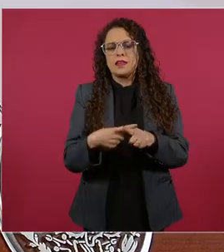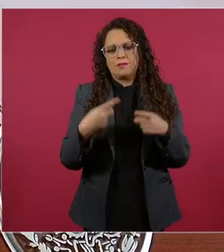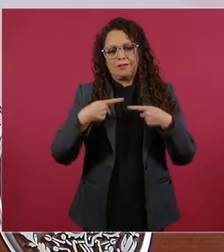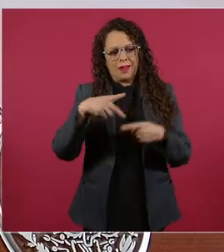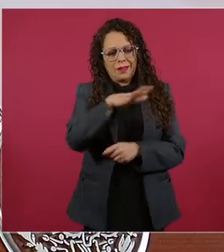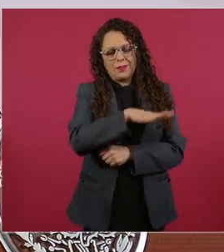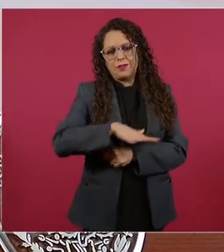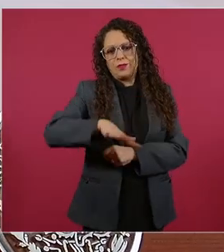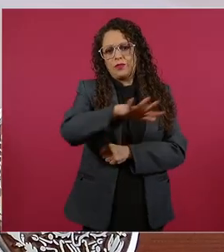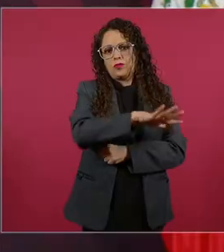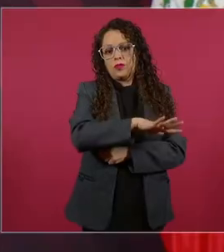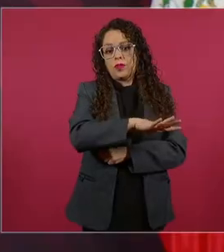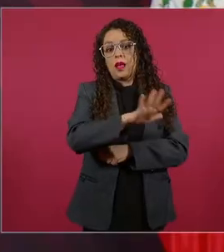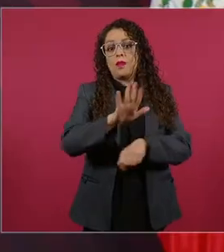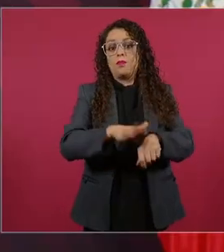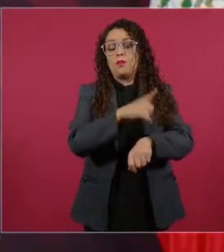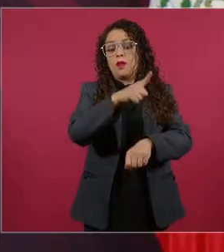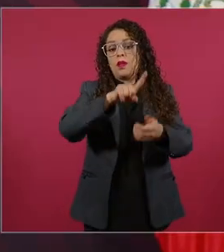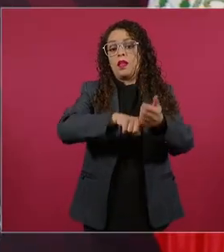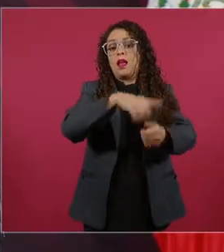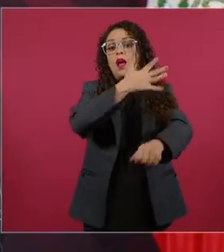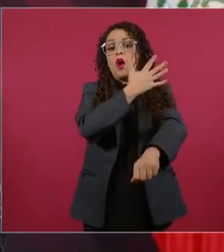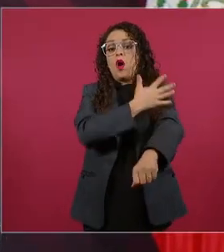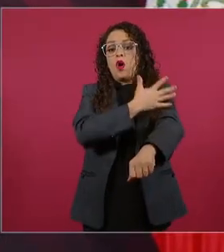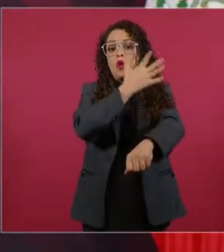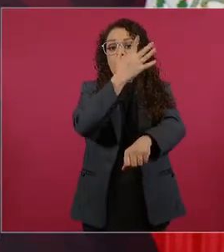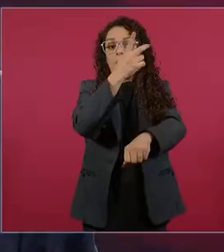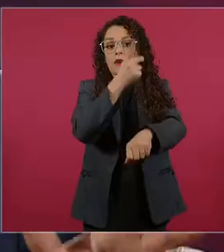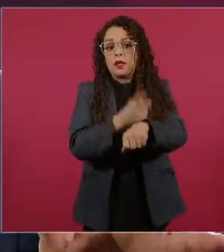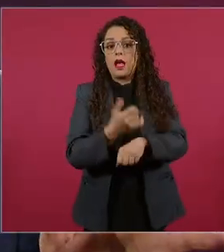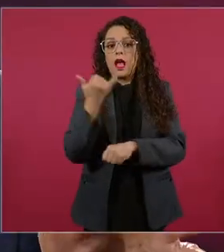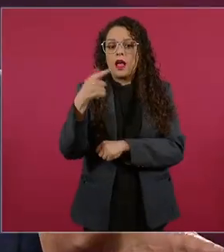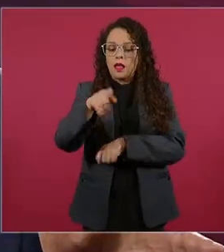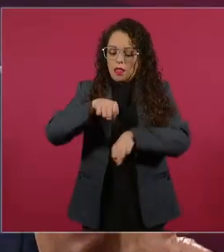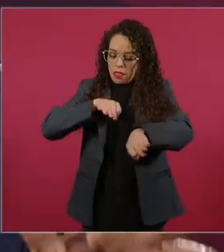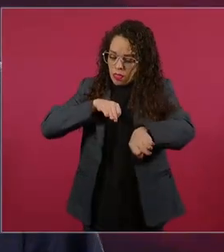honestidad y la vocación por el trabajo